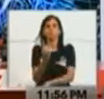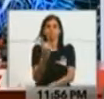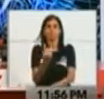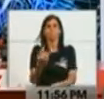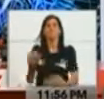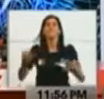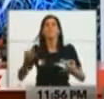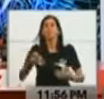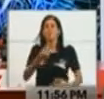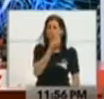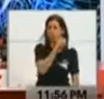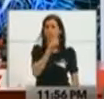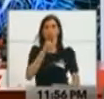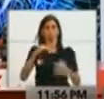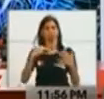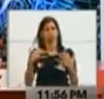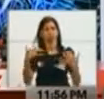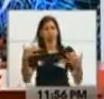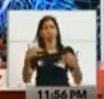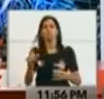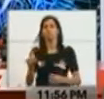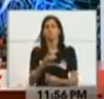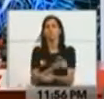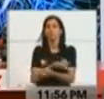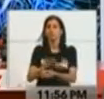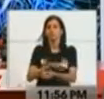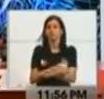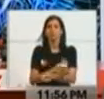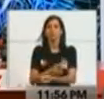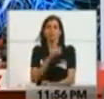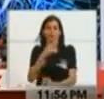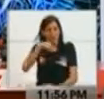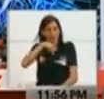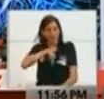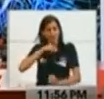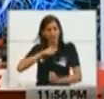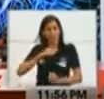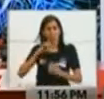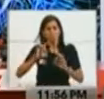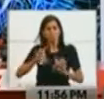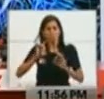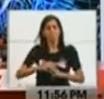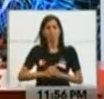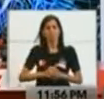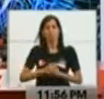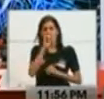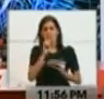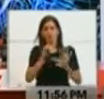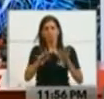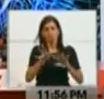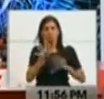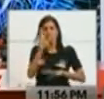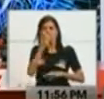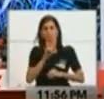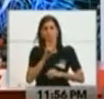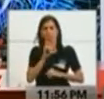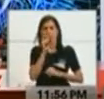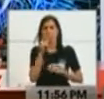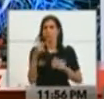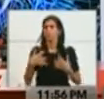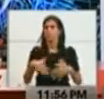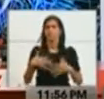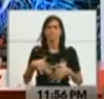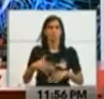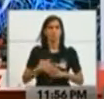pues. Y la primera canción que cantó fue Cunaviche Adentro. Tendría yo como 14 años, 15 años. Y ya era un prospecto para ir para la